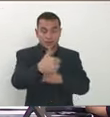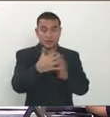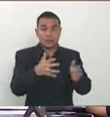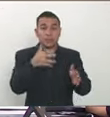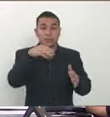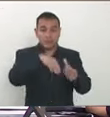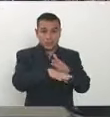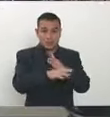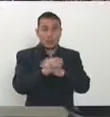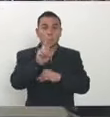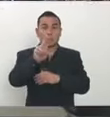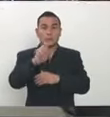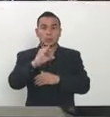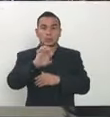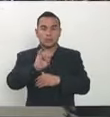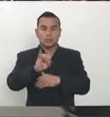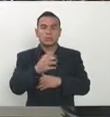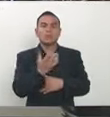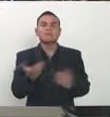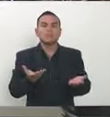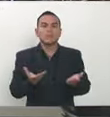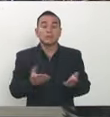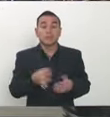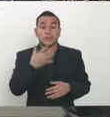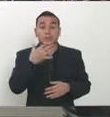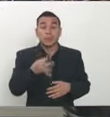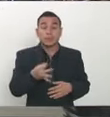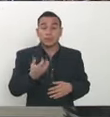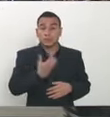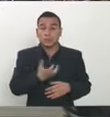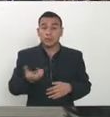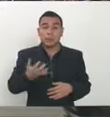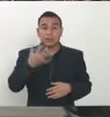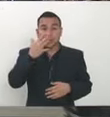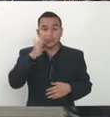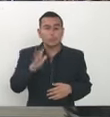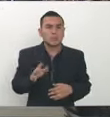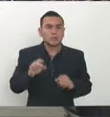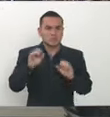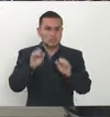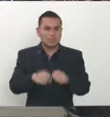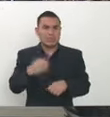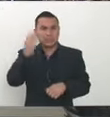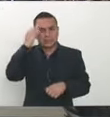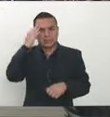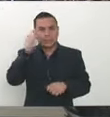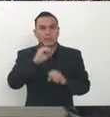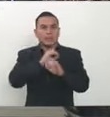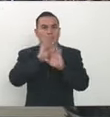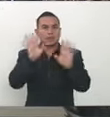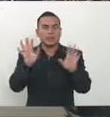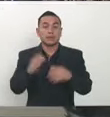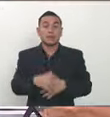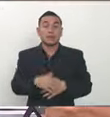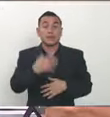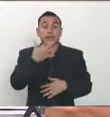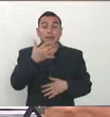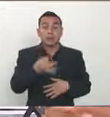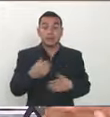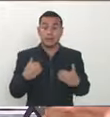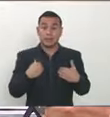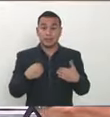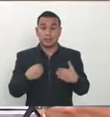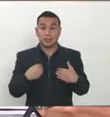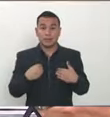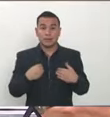esto que yo lo pueden certificar, que es así. Un intensivista que nos esté viendo puede certificarlo mejor. Si, digamos, tiene una